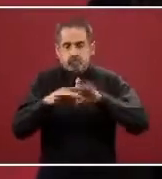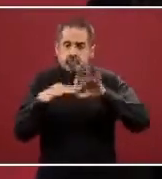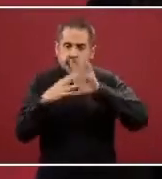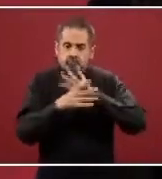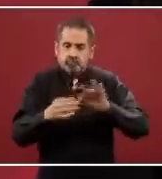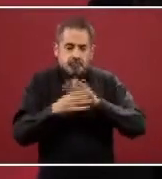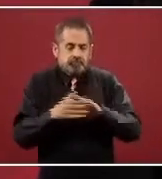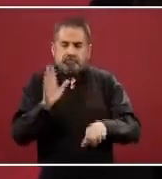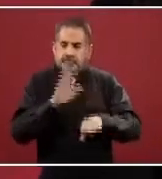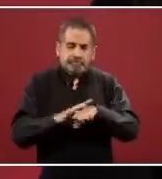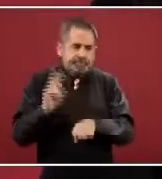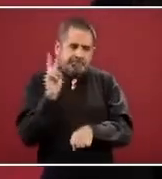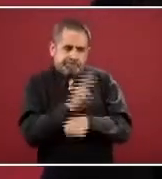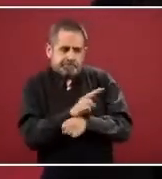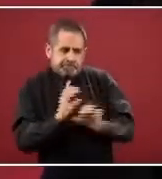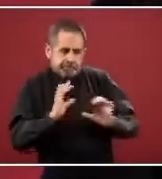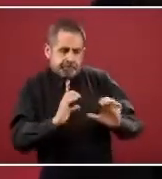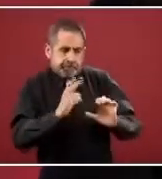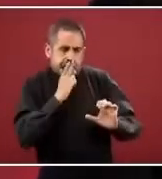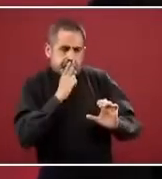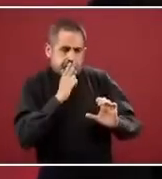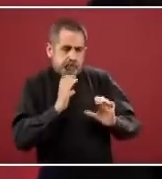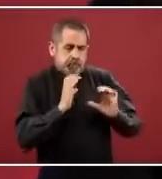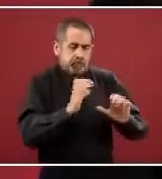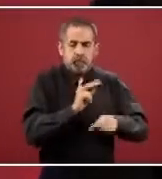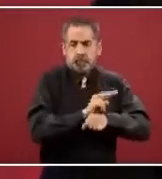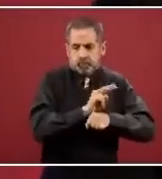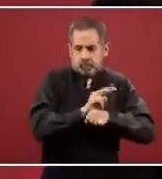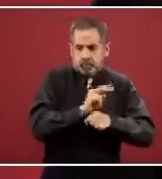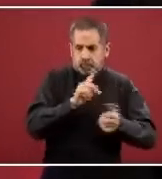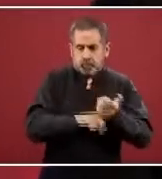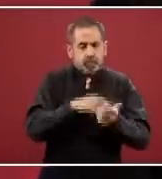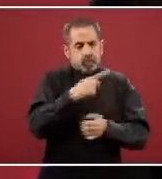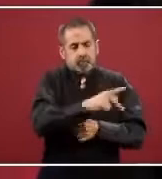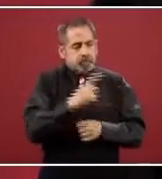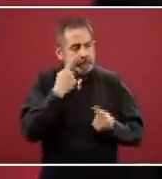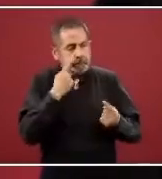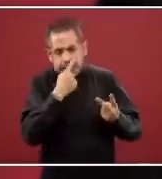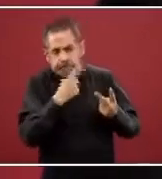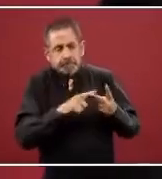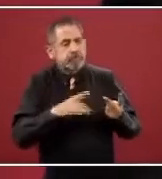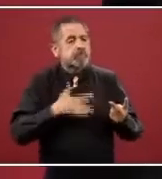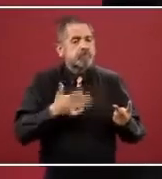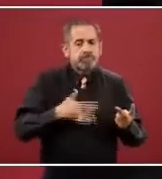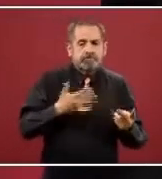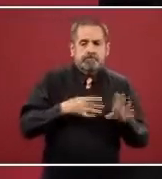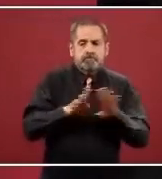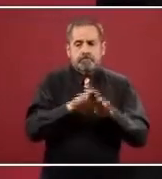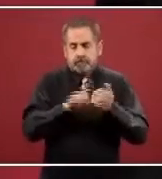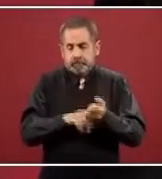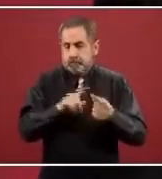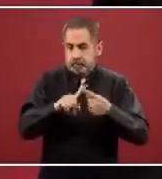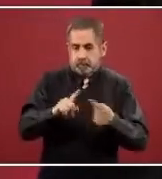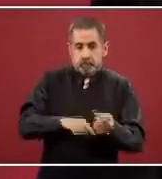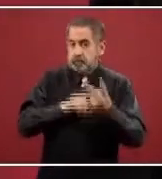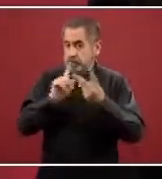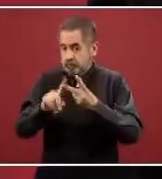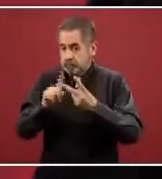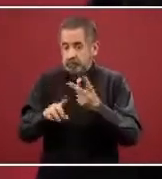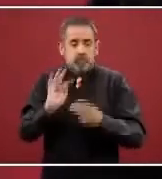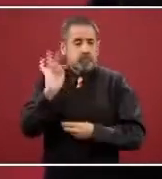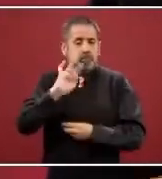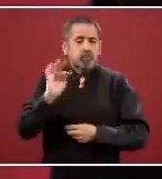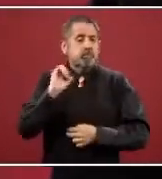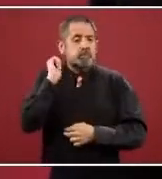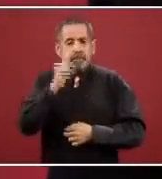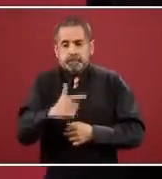tuvieran mayor cuidado y mayor vigilancia sobre sus síntomas emocionales. Eso es una. La otra es si están bajo